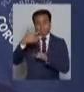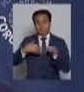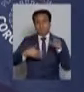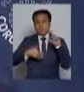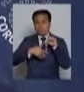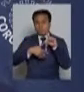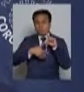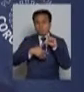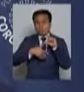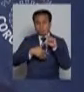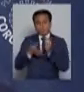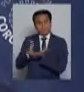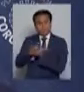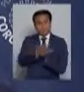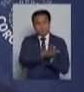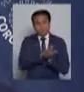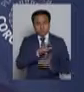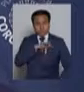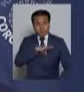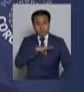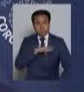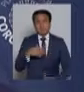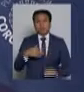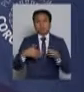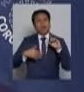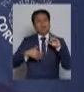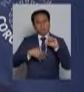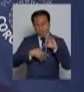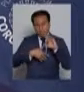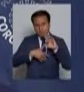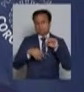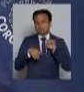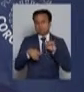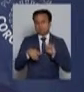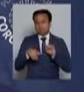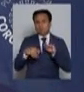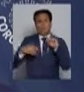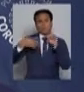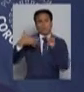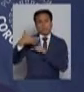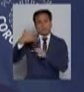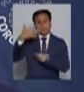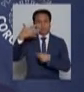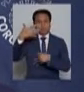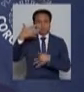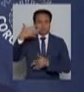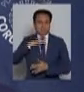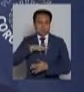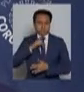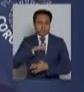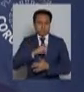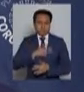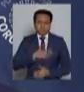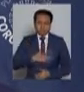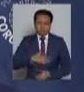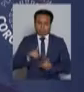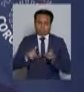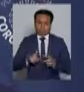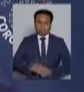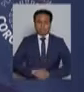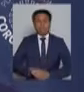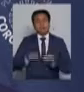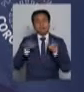que reportan fallecidos en América, el último lugar, afortunadamente. En